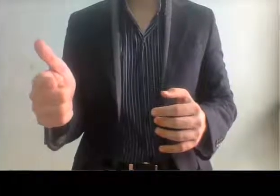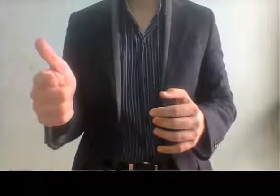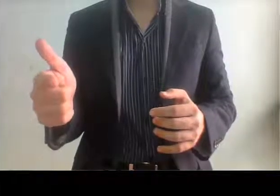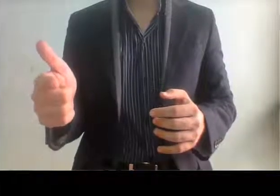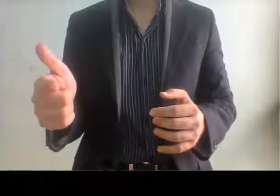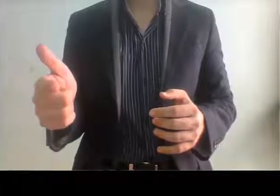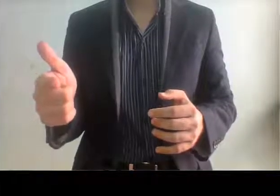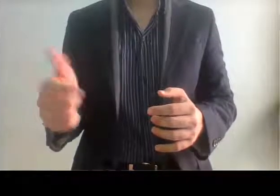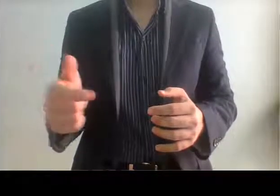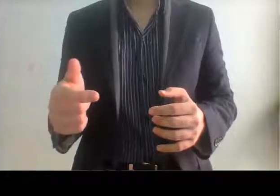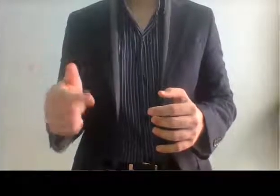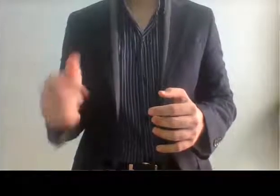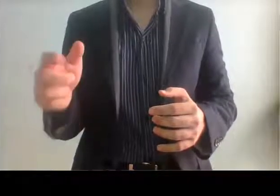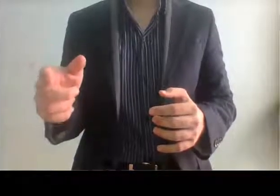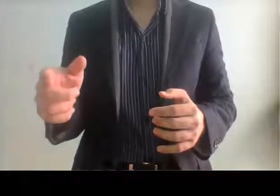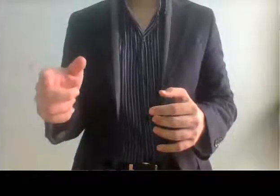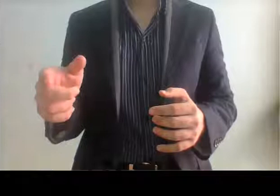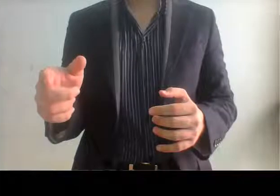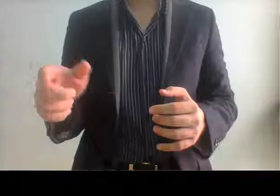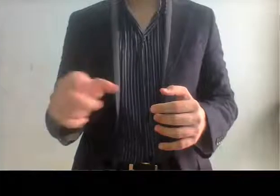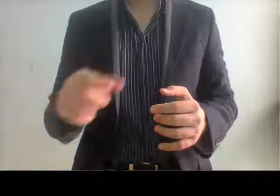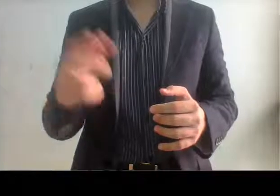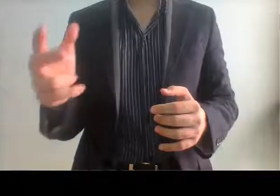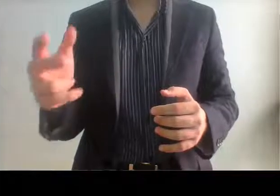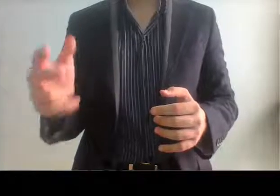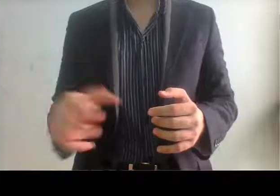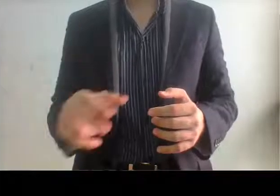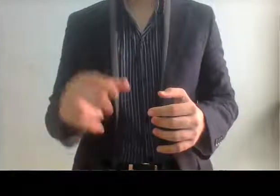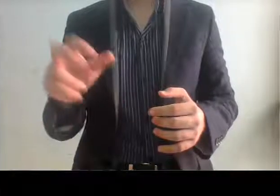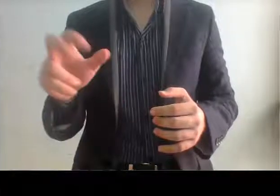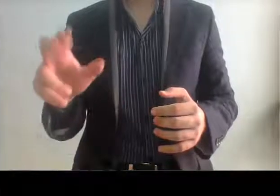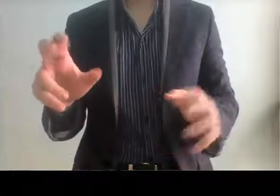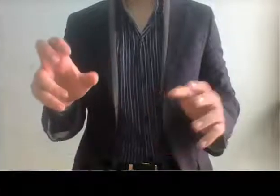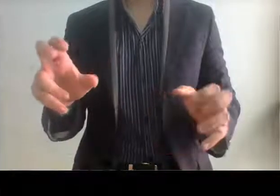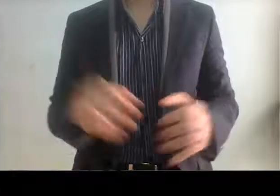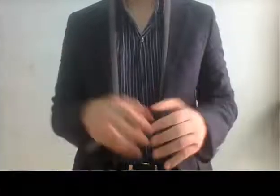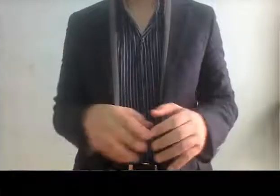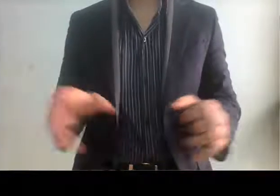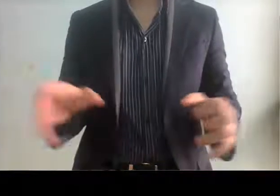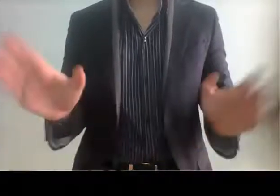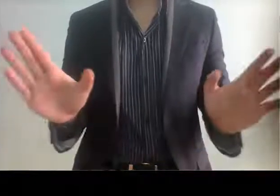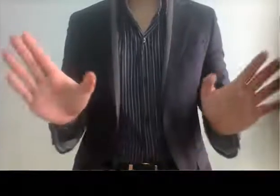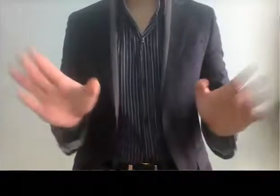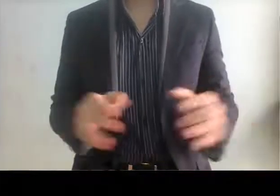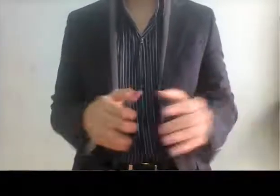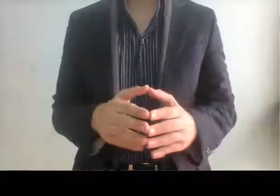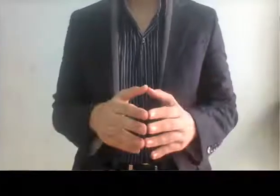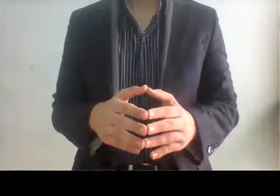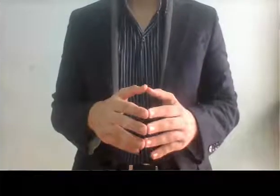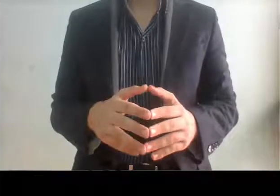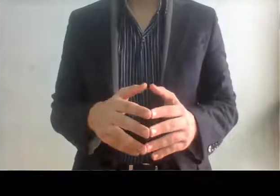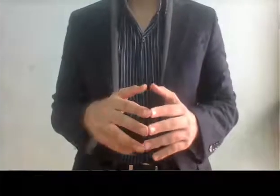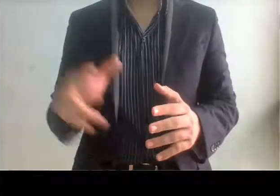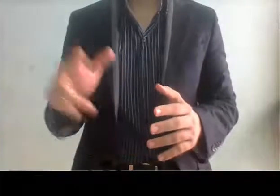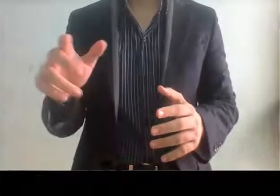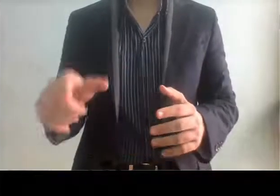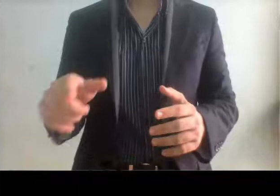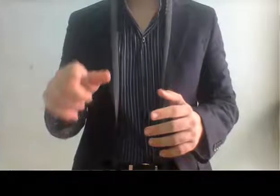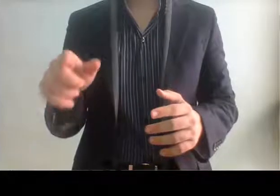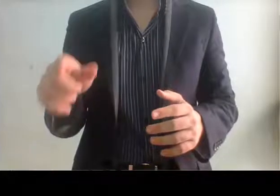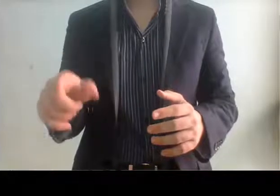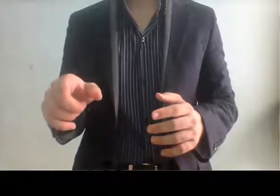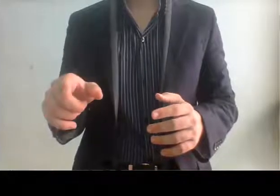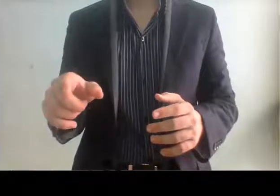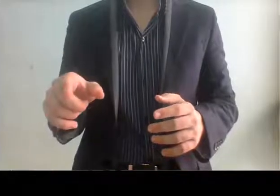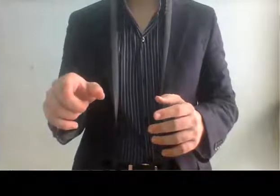gobernadores del Movimiento Ciudadano, que en este momento, y gobernadores independientes, que básicamente son del PRI, decidieron